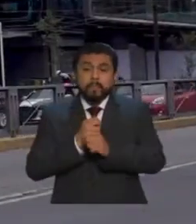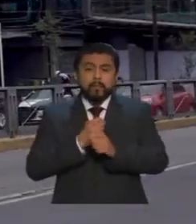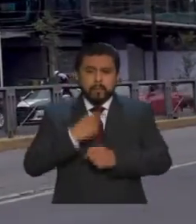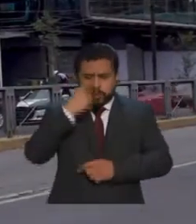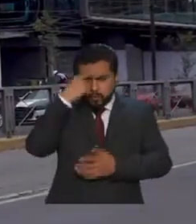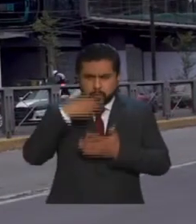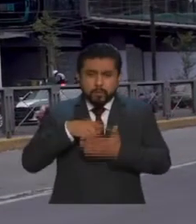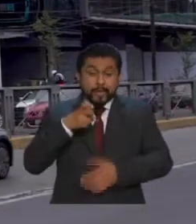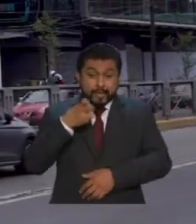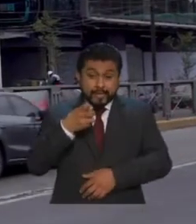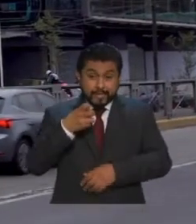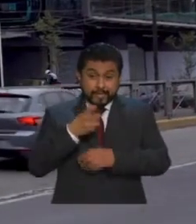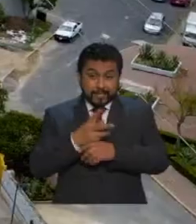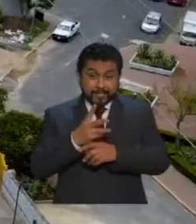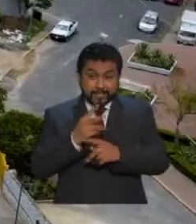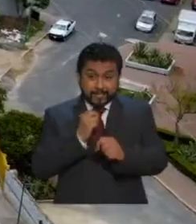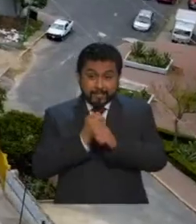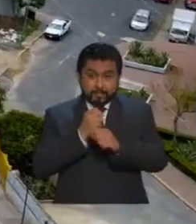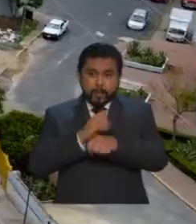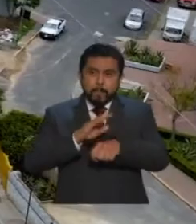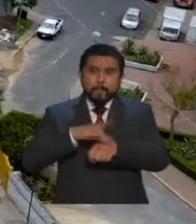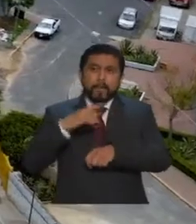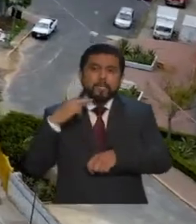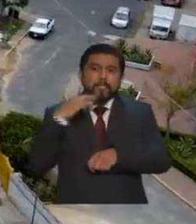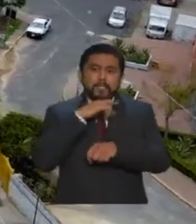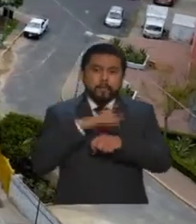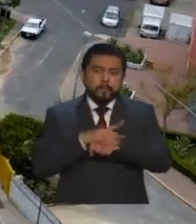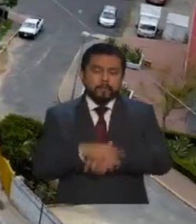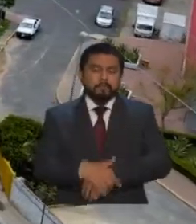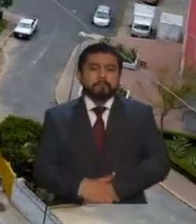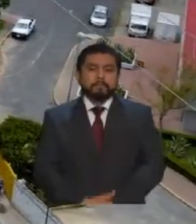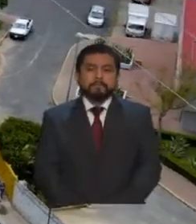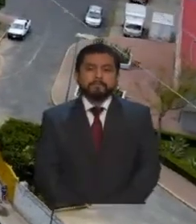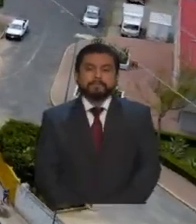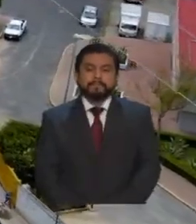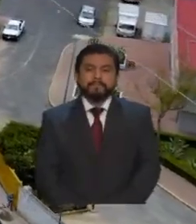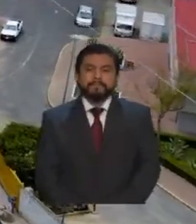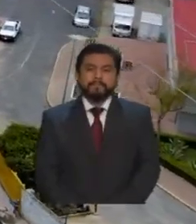es más rápido y nos ahorramos el tiempo.